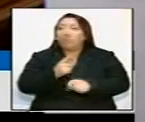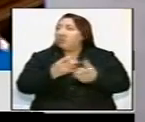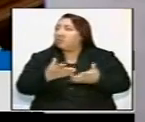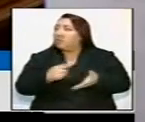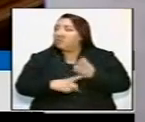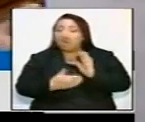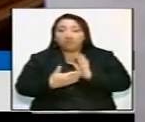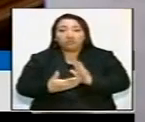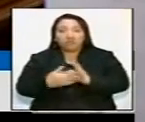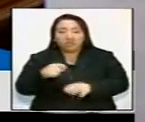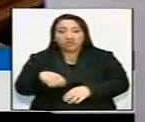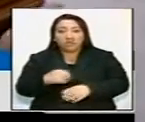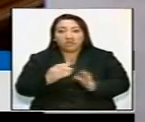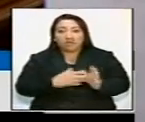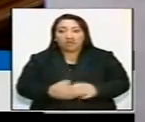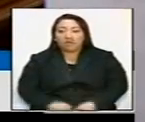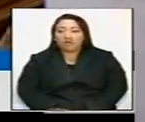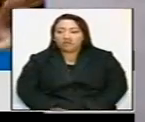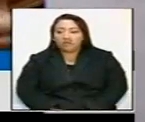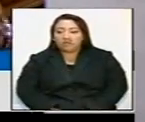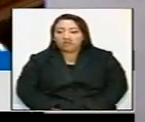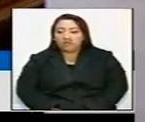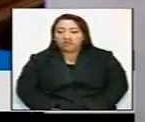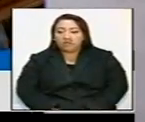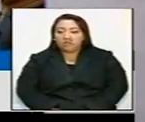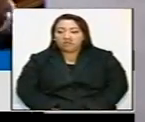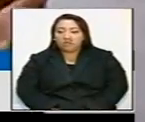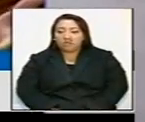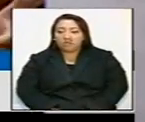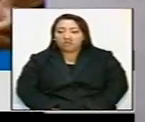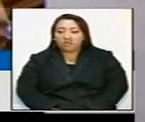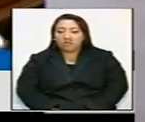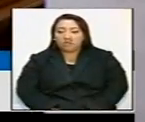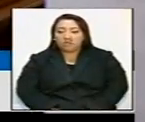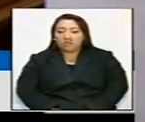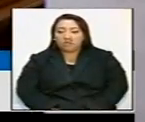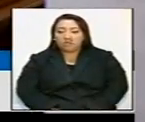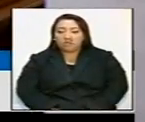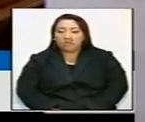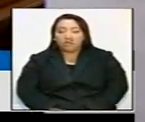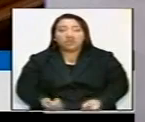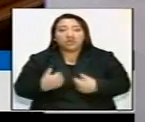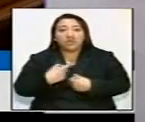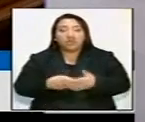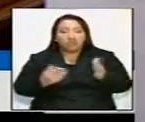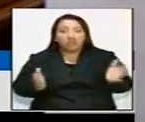hay que resaltar de este plan es que se debe impulsar y se debe